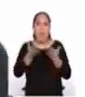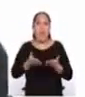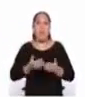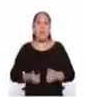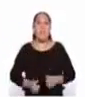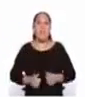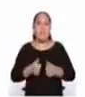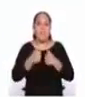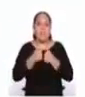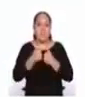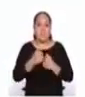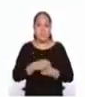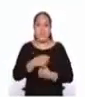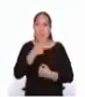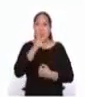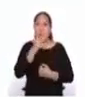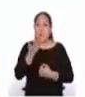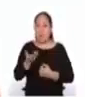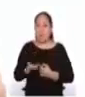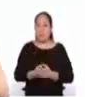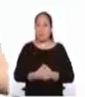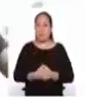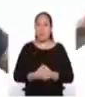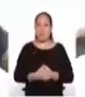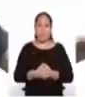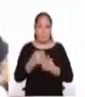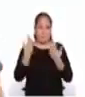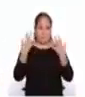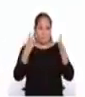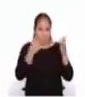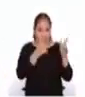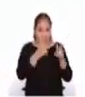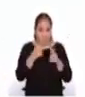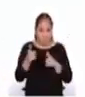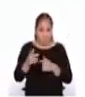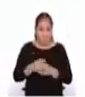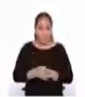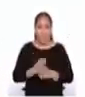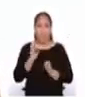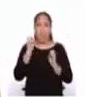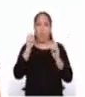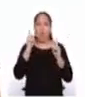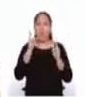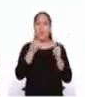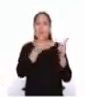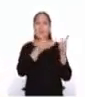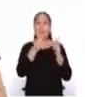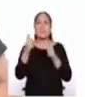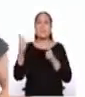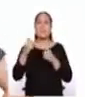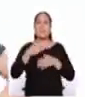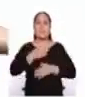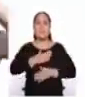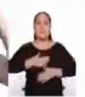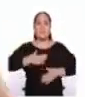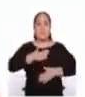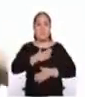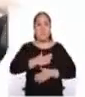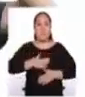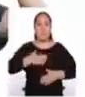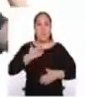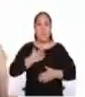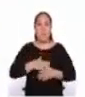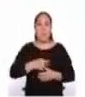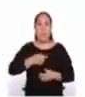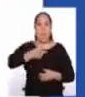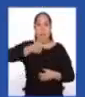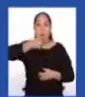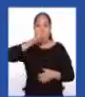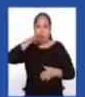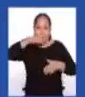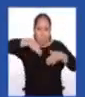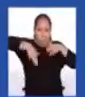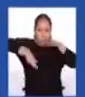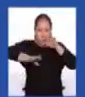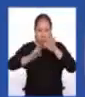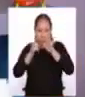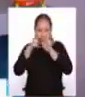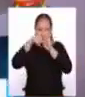la vida? ¿Lo tienen? ¡Perfecto! Entonces, listos para disfrutar nuestro acuoso